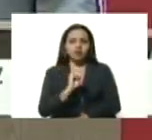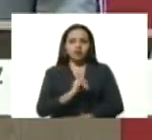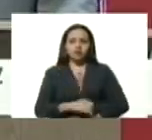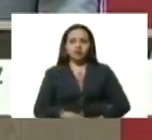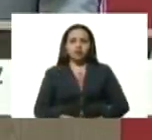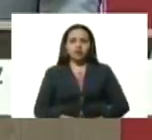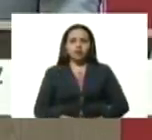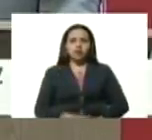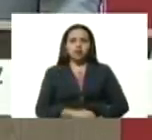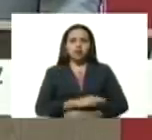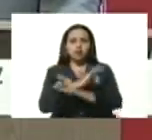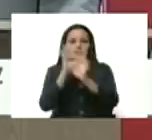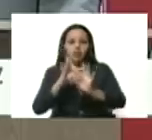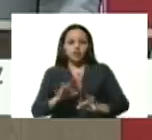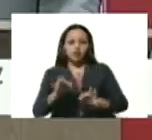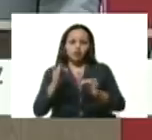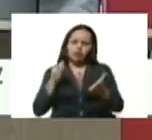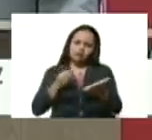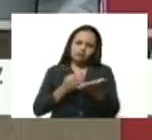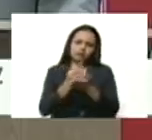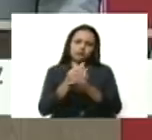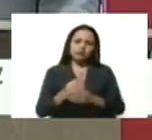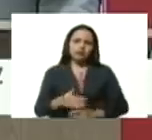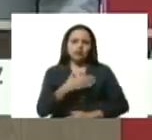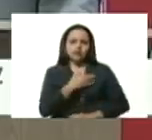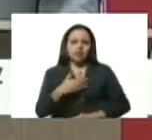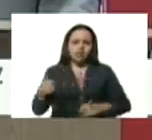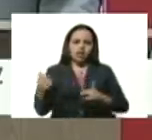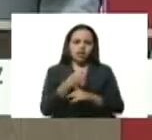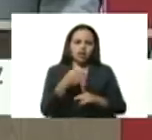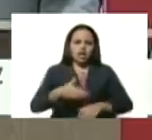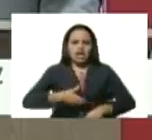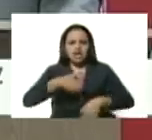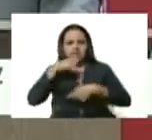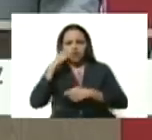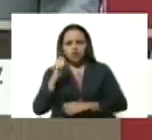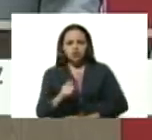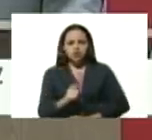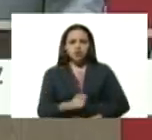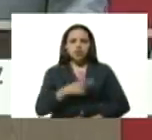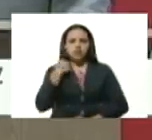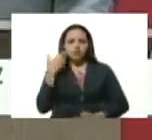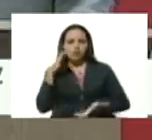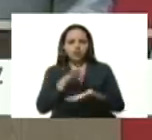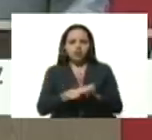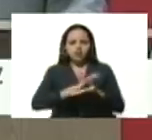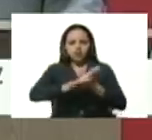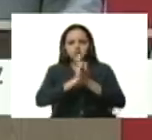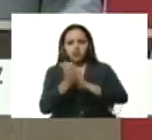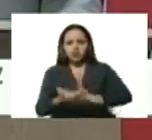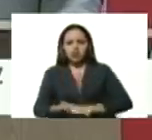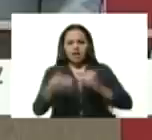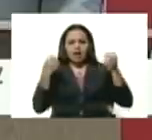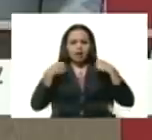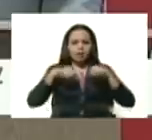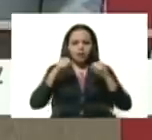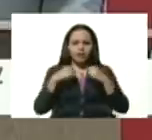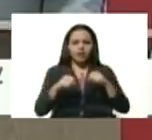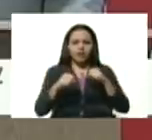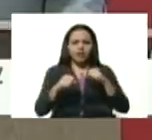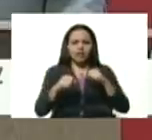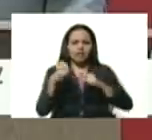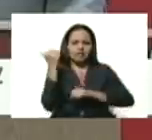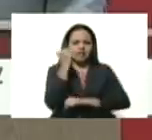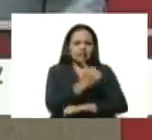manera persistente recurren a la violencia, al odio, a la muerte, a la destrucción, a las prácticas fascistas, a las